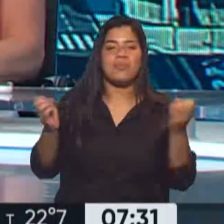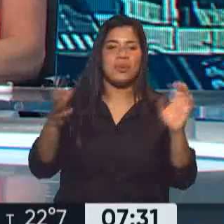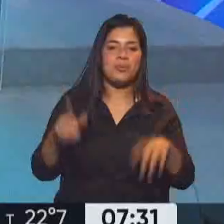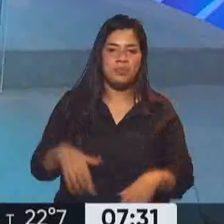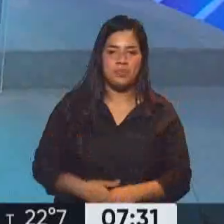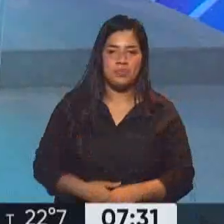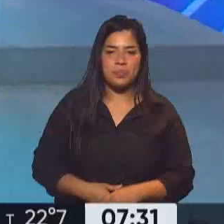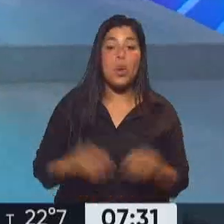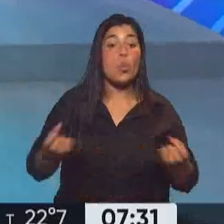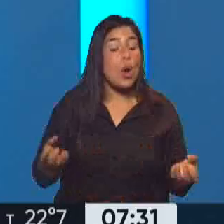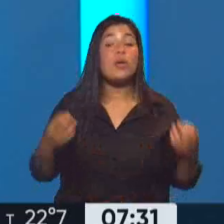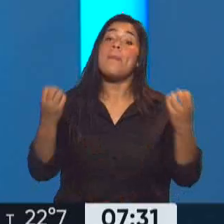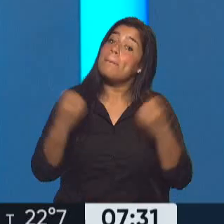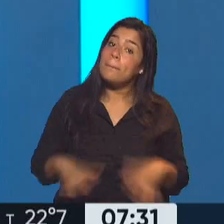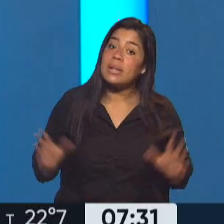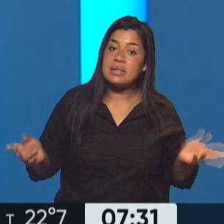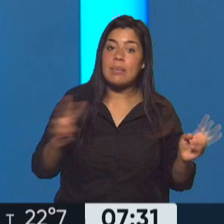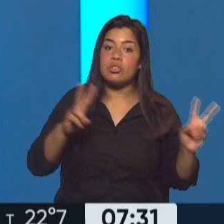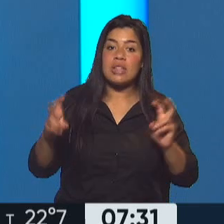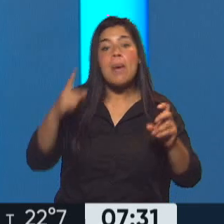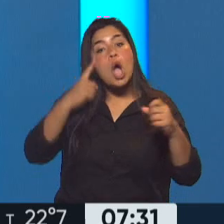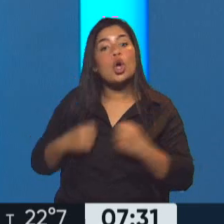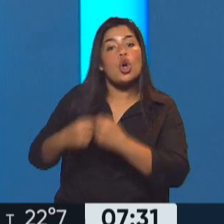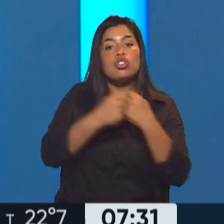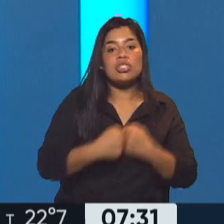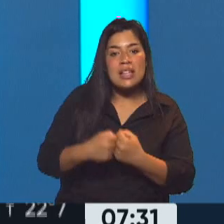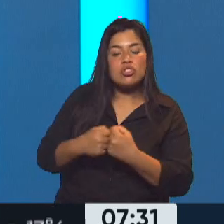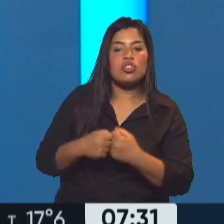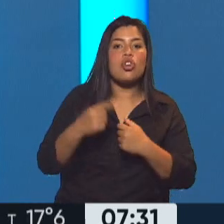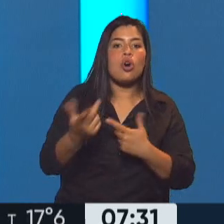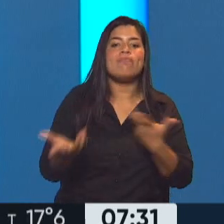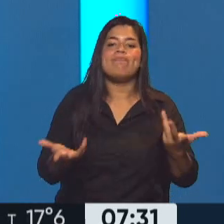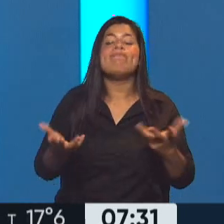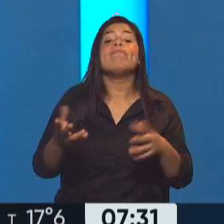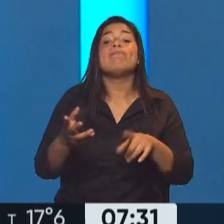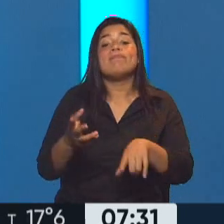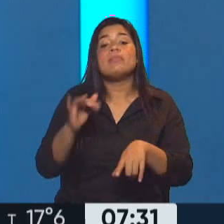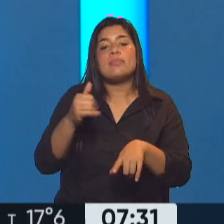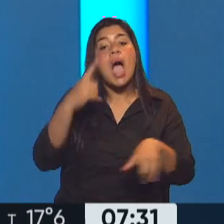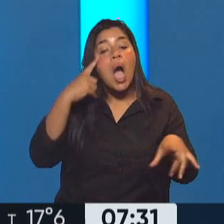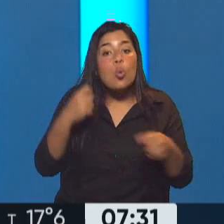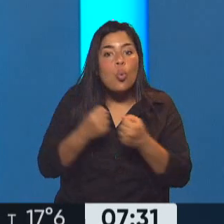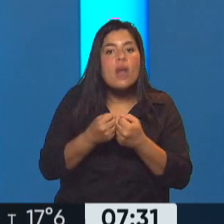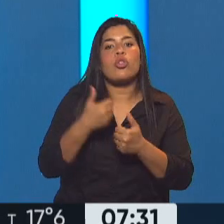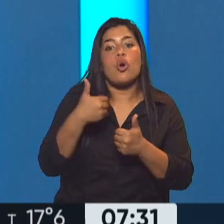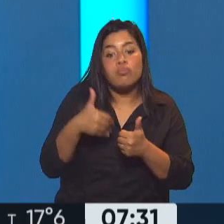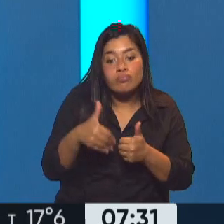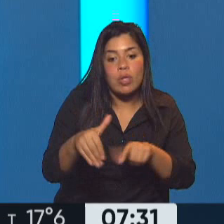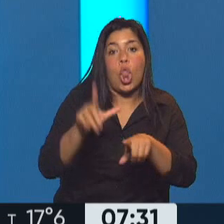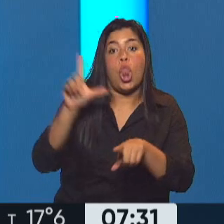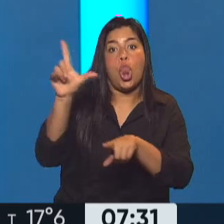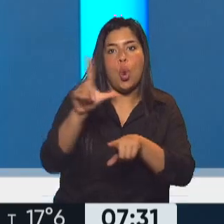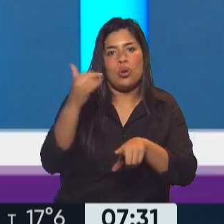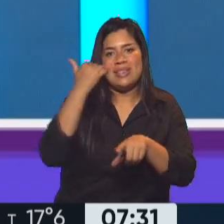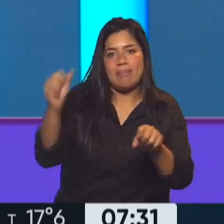con presupuesto, si quieren empezamos con el consenso fiscal. En realidad, bueno, un acuerdo que se va a terminar de cerrar el lunes cuando el presidente